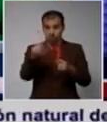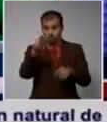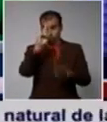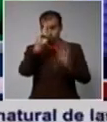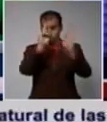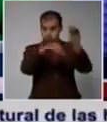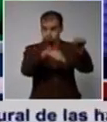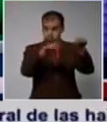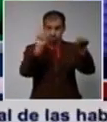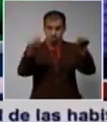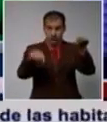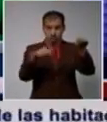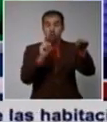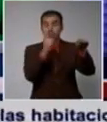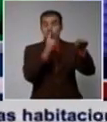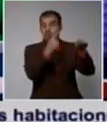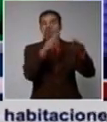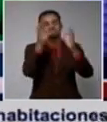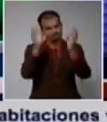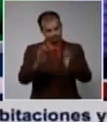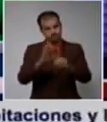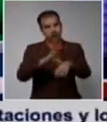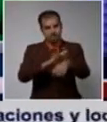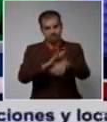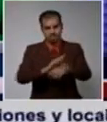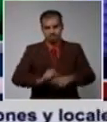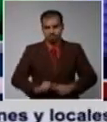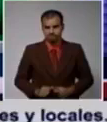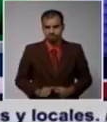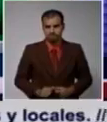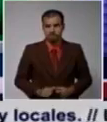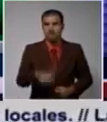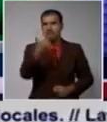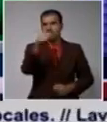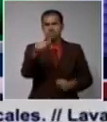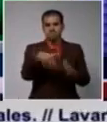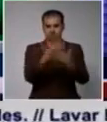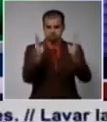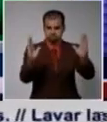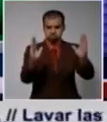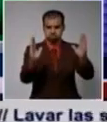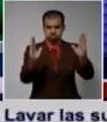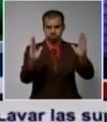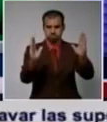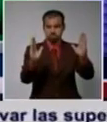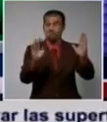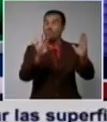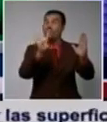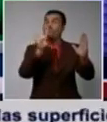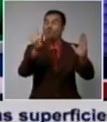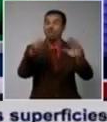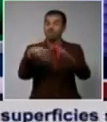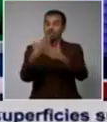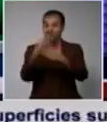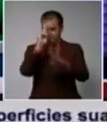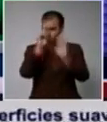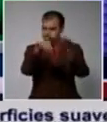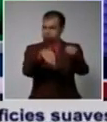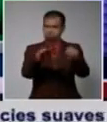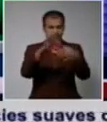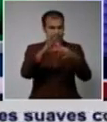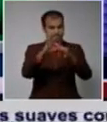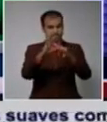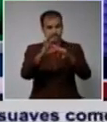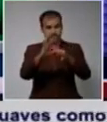PCR. Este paciente tuvo una estadía de 10 días, 4 de ellos en terapia intensiva por